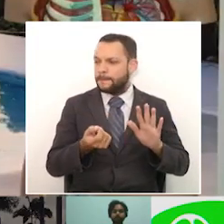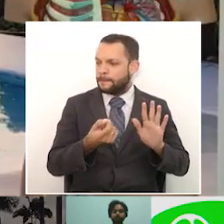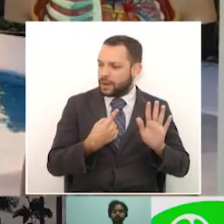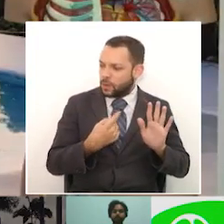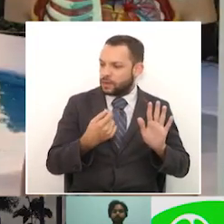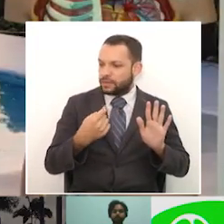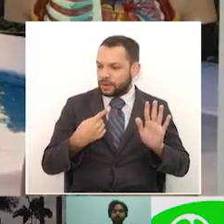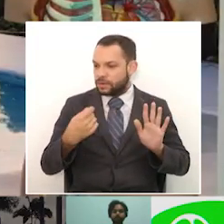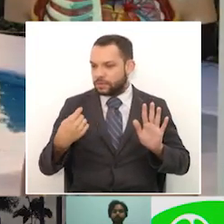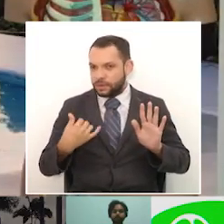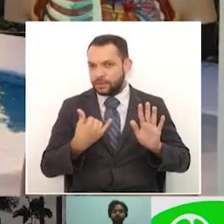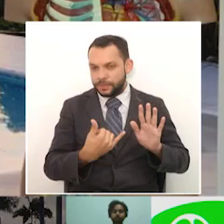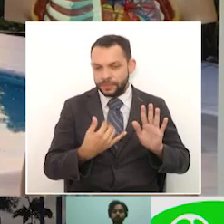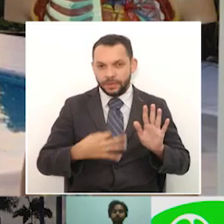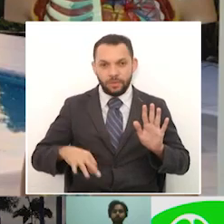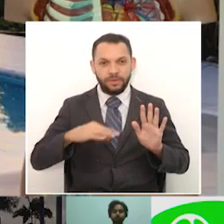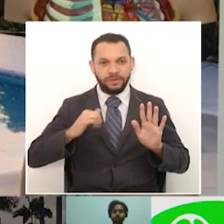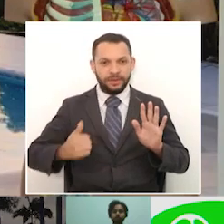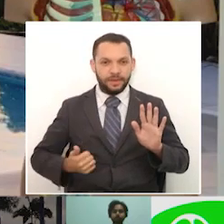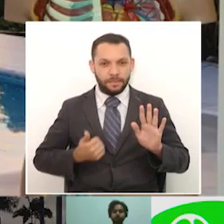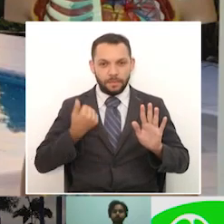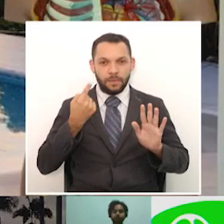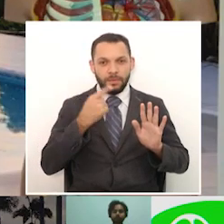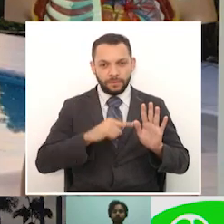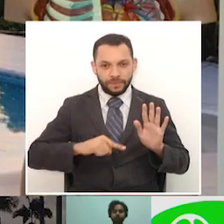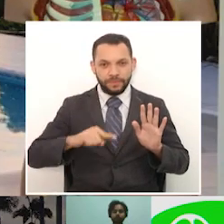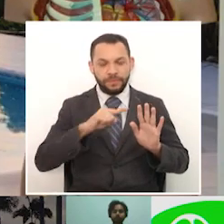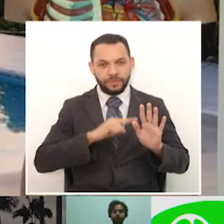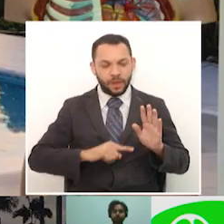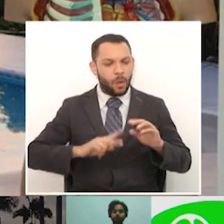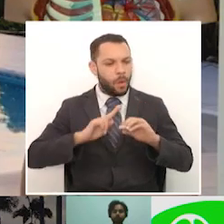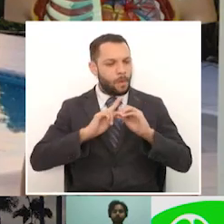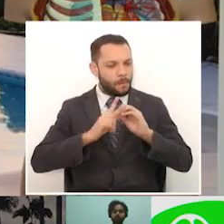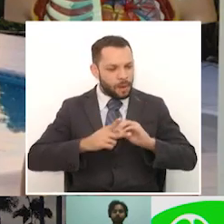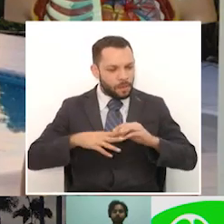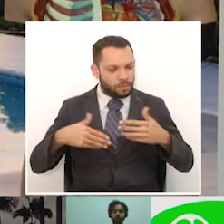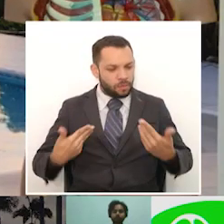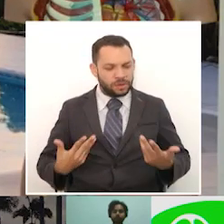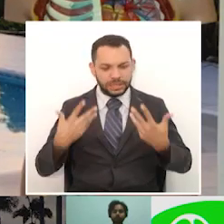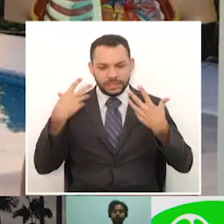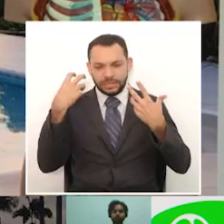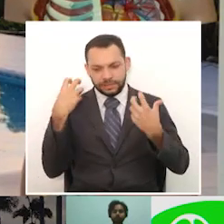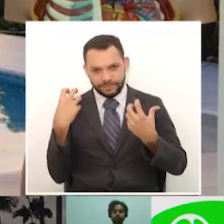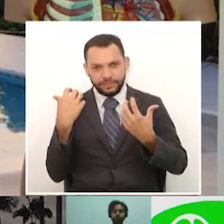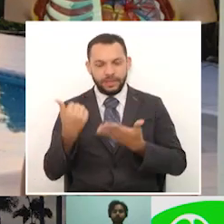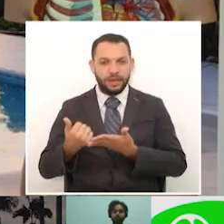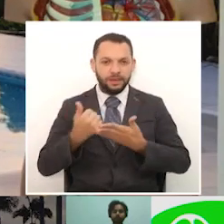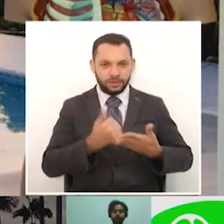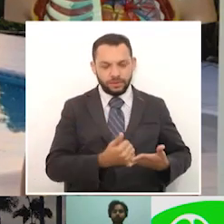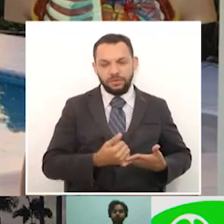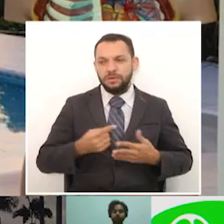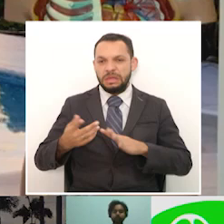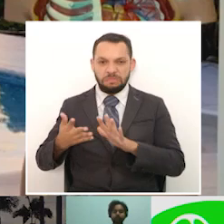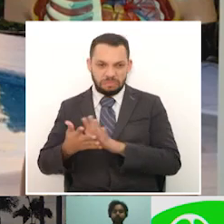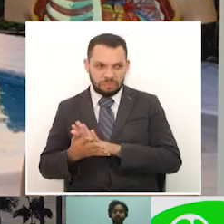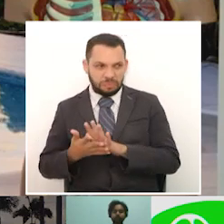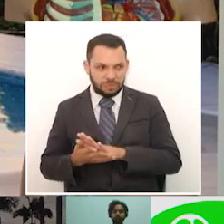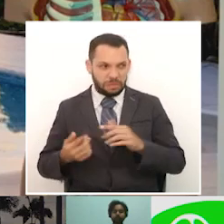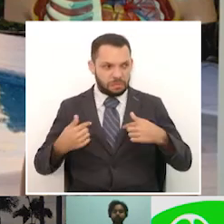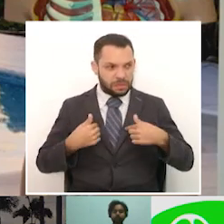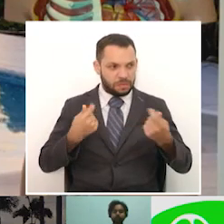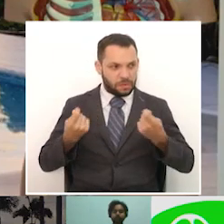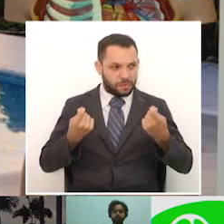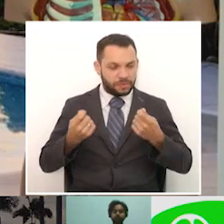y aprovechando de que hoy estamos hablando acerca de las técnicas de cómo manejar la ansiedad, el estrés. También podemos utilizar nuestra cocina